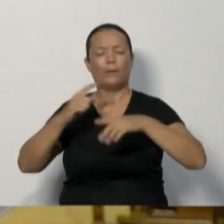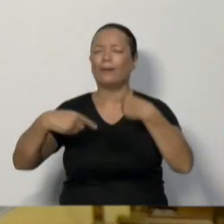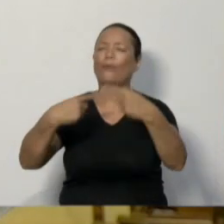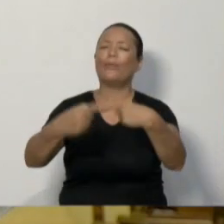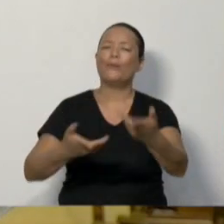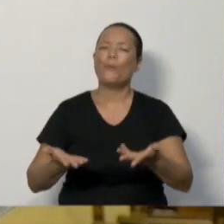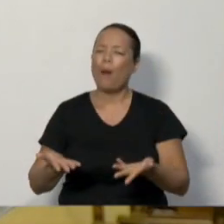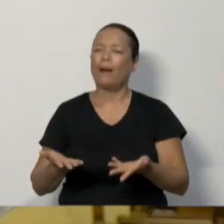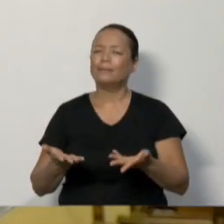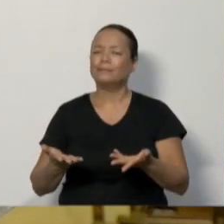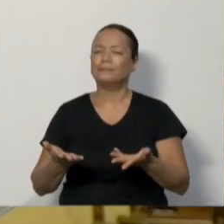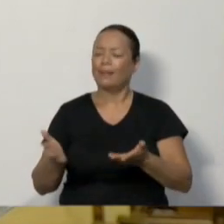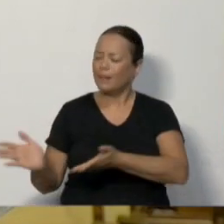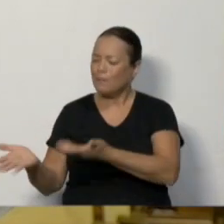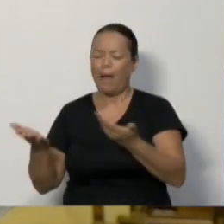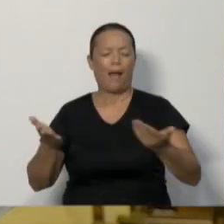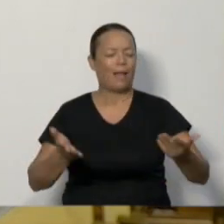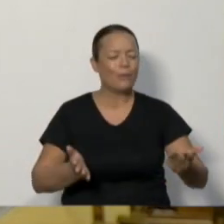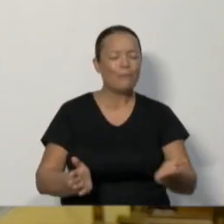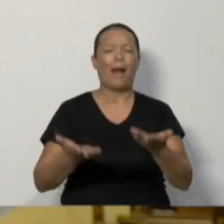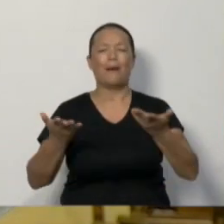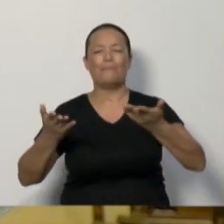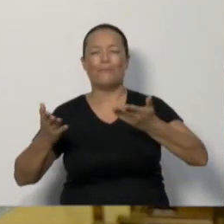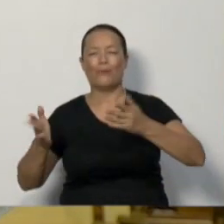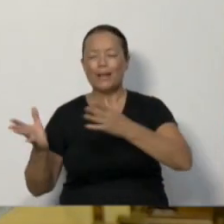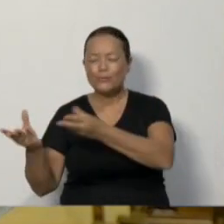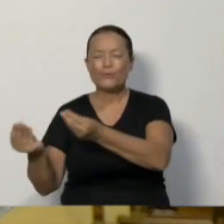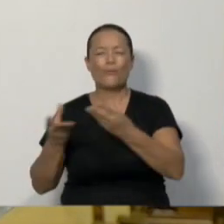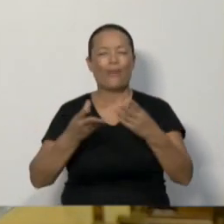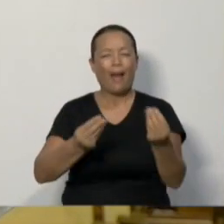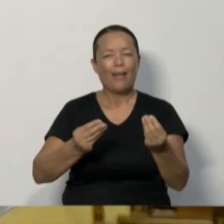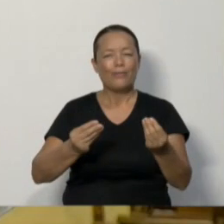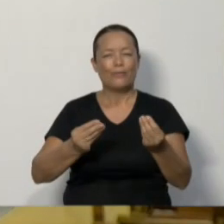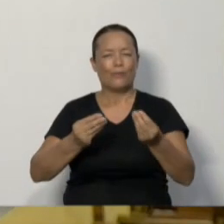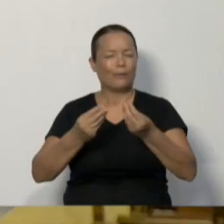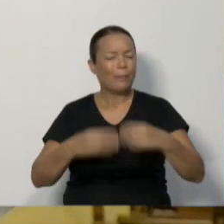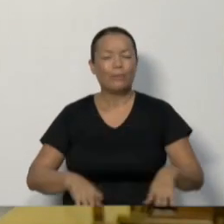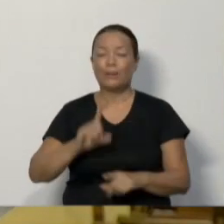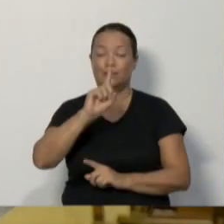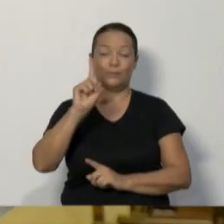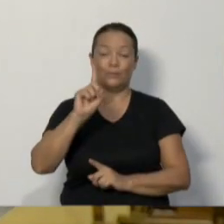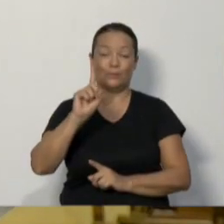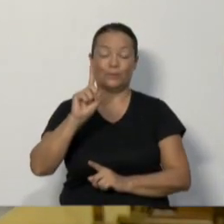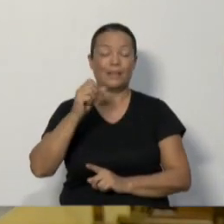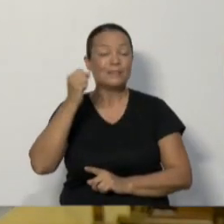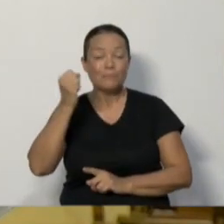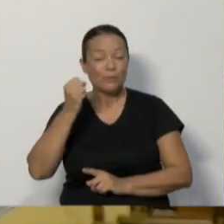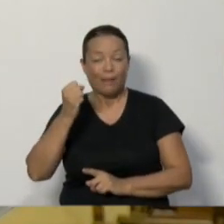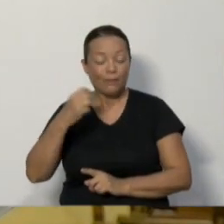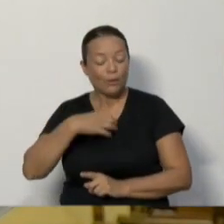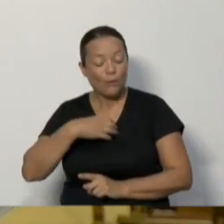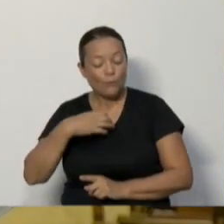caminando, de seguirnos animando los unos a los otros a que no bajemos los brazos, de